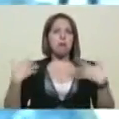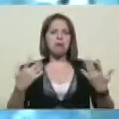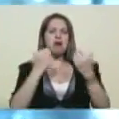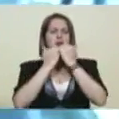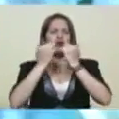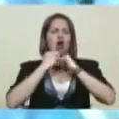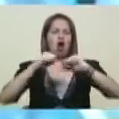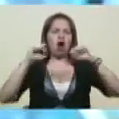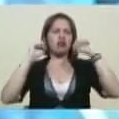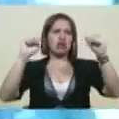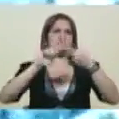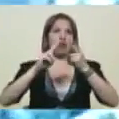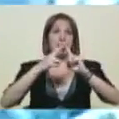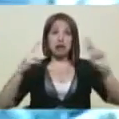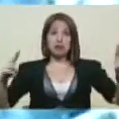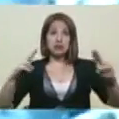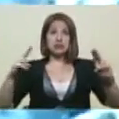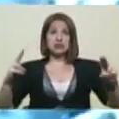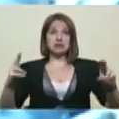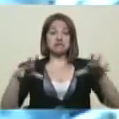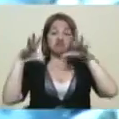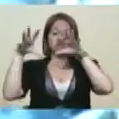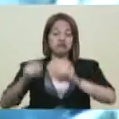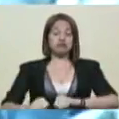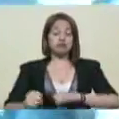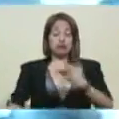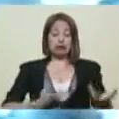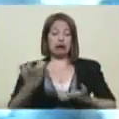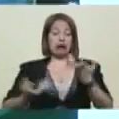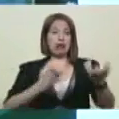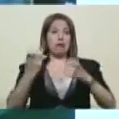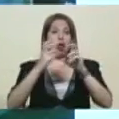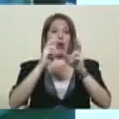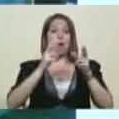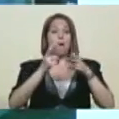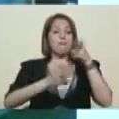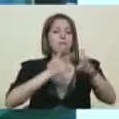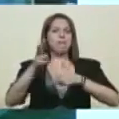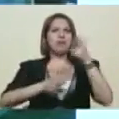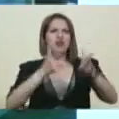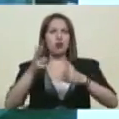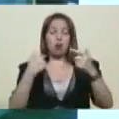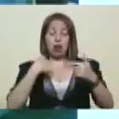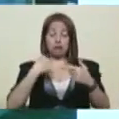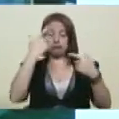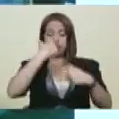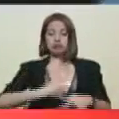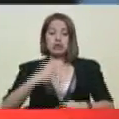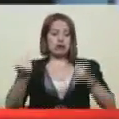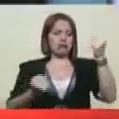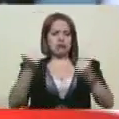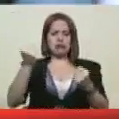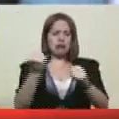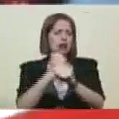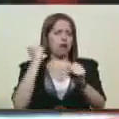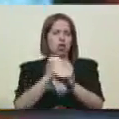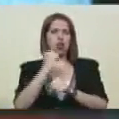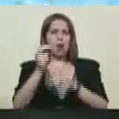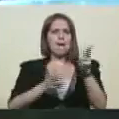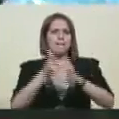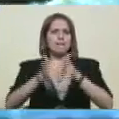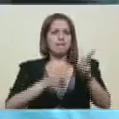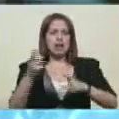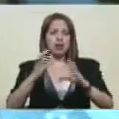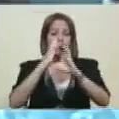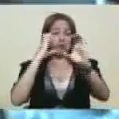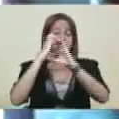protesta pacífica, secuestraron e incendiaron la unidad de Metrobús que conducía como trabajador del Metro de Caracas. Las quemaduras